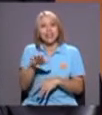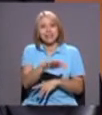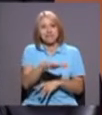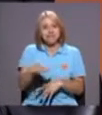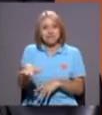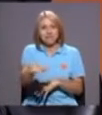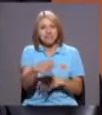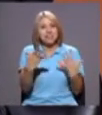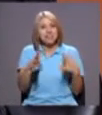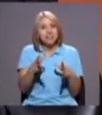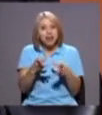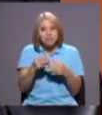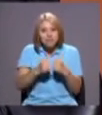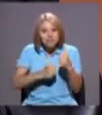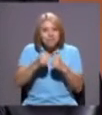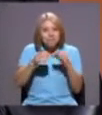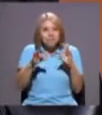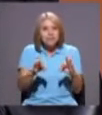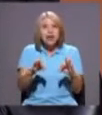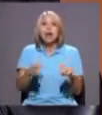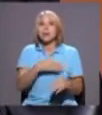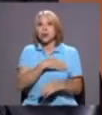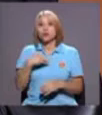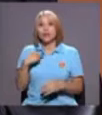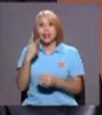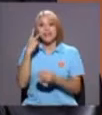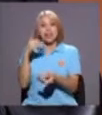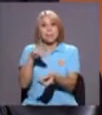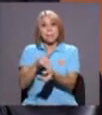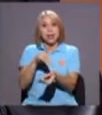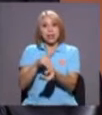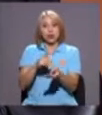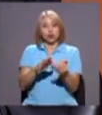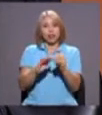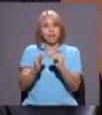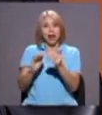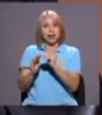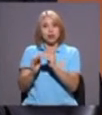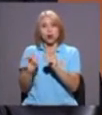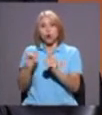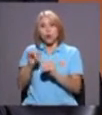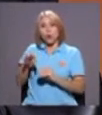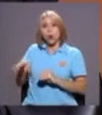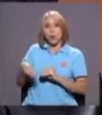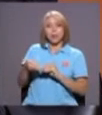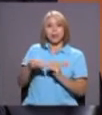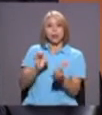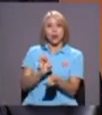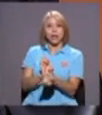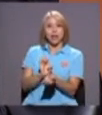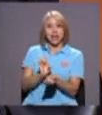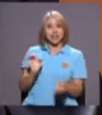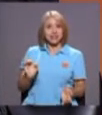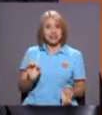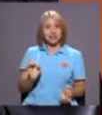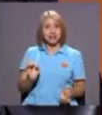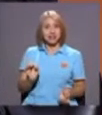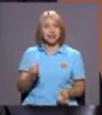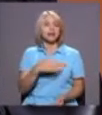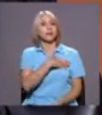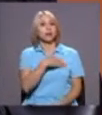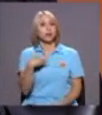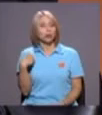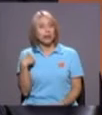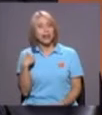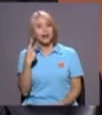ver médicos de barrio como complemento de los EBAIS. Qué buena idea. Me gustaría